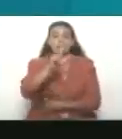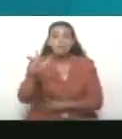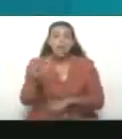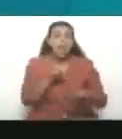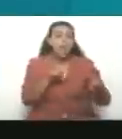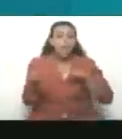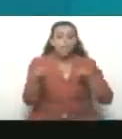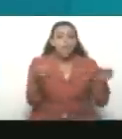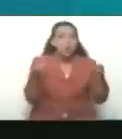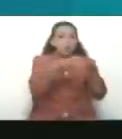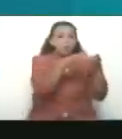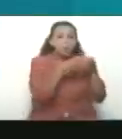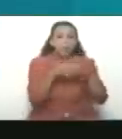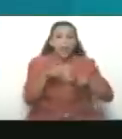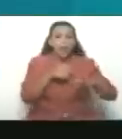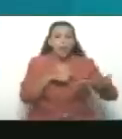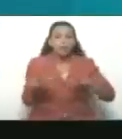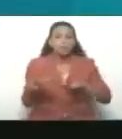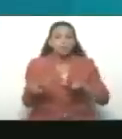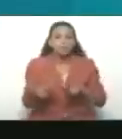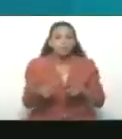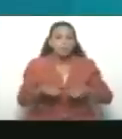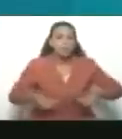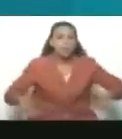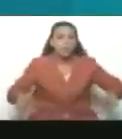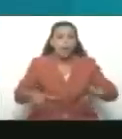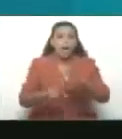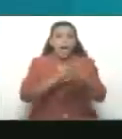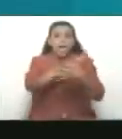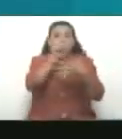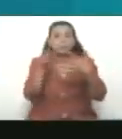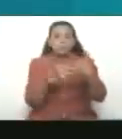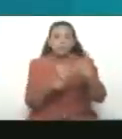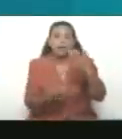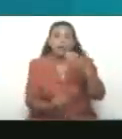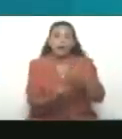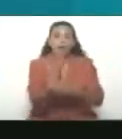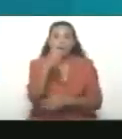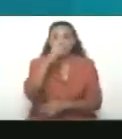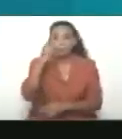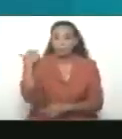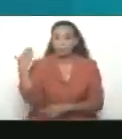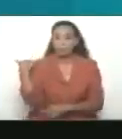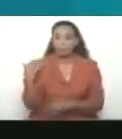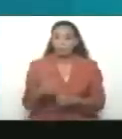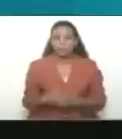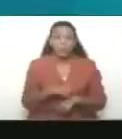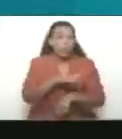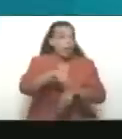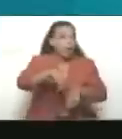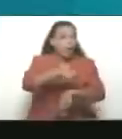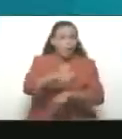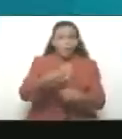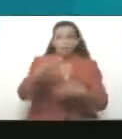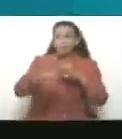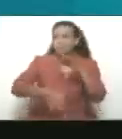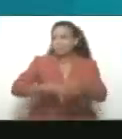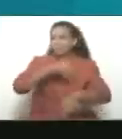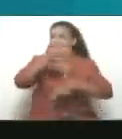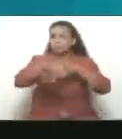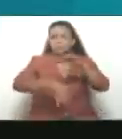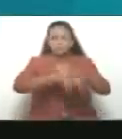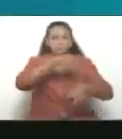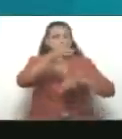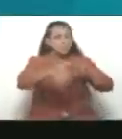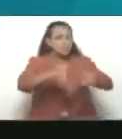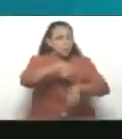preparado organizado activado cinco consensos bueno pudiera estar aquí horas